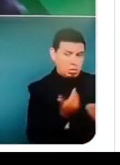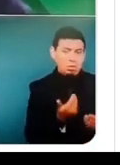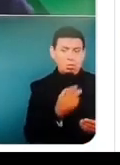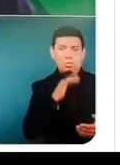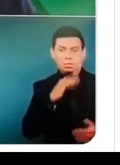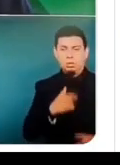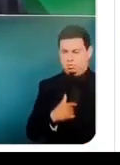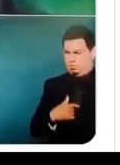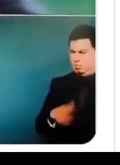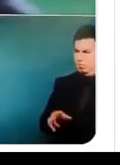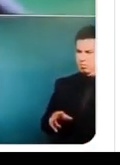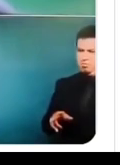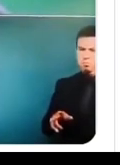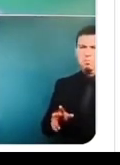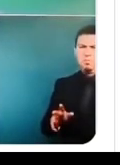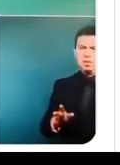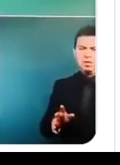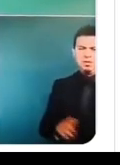Entonces le digo